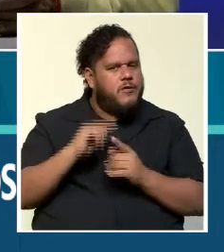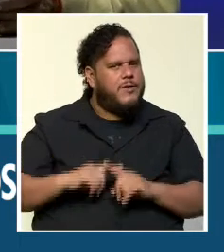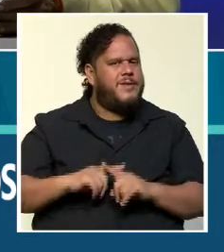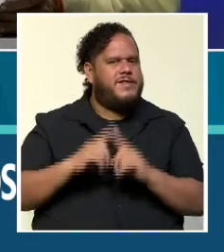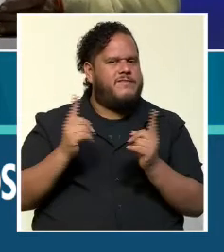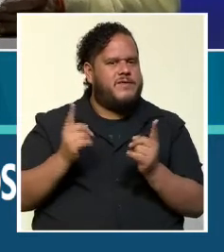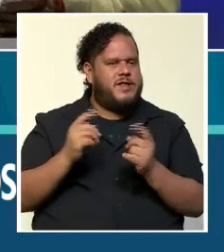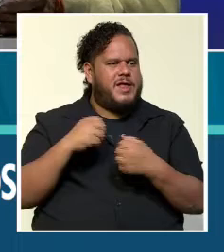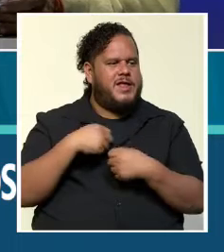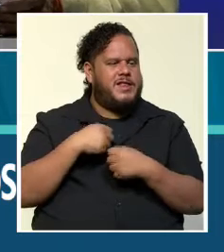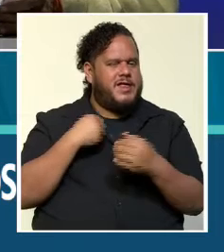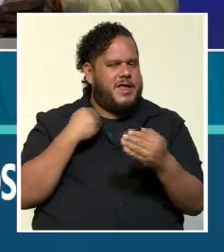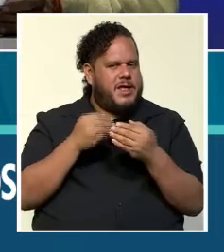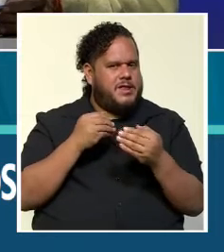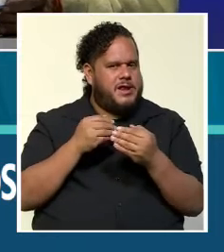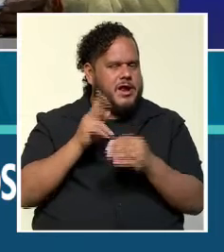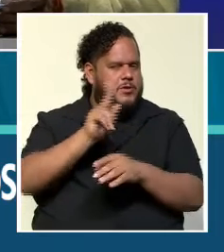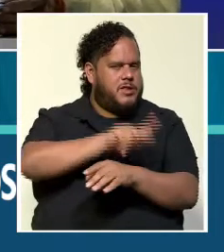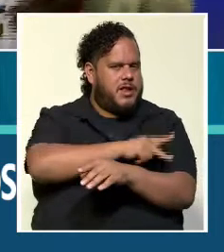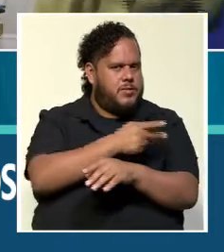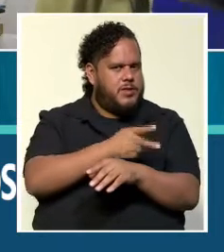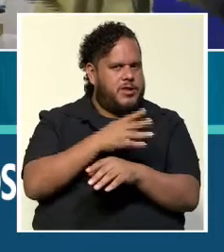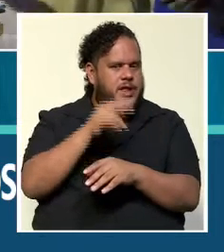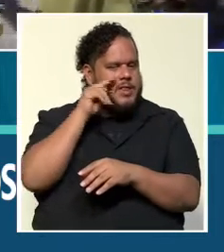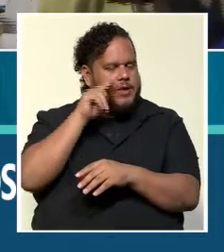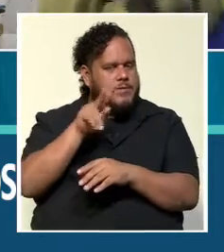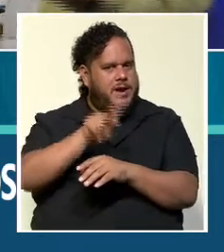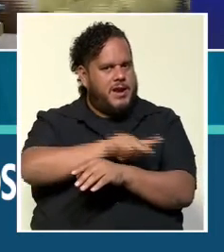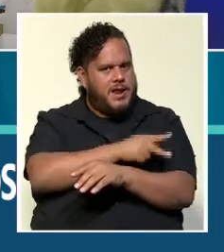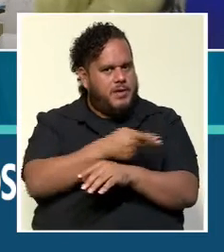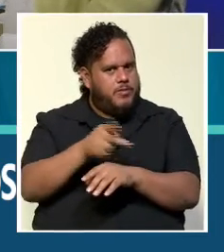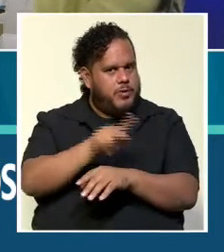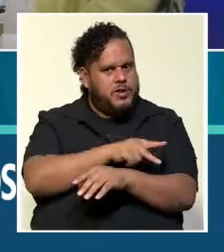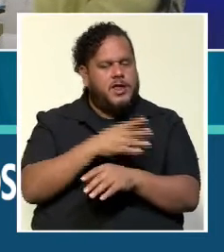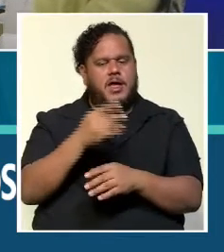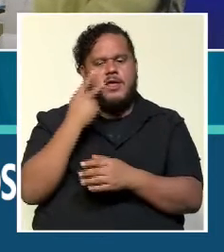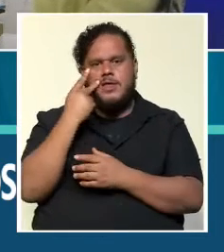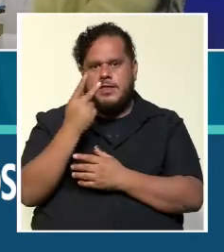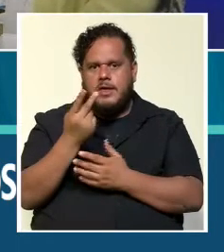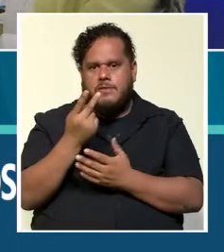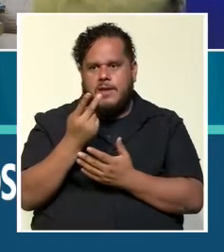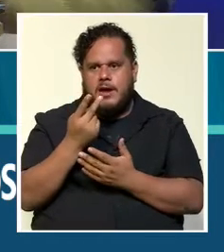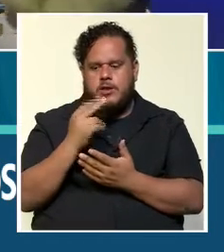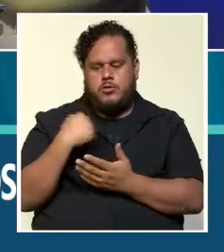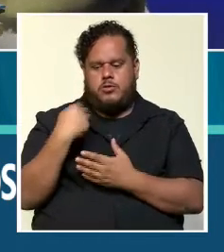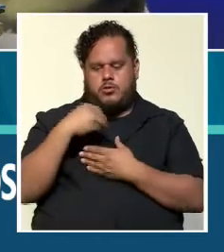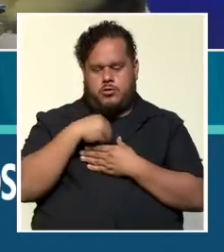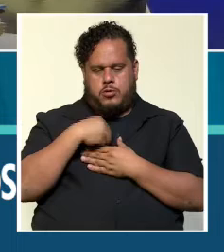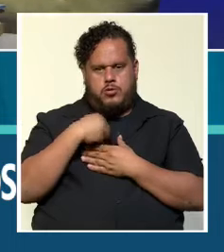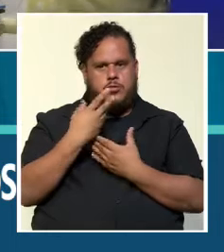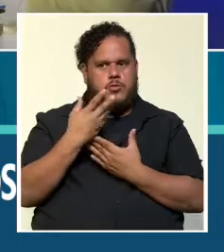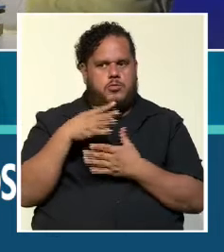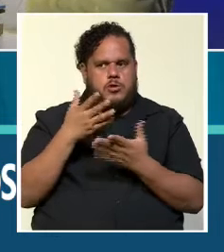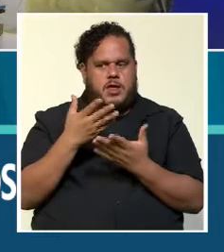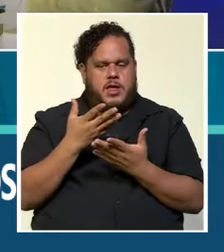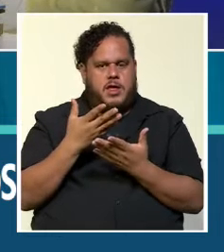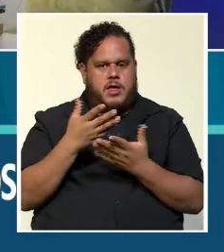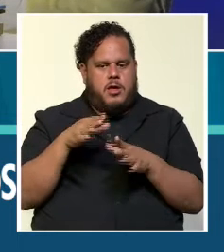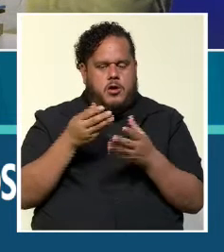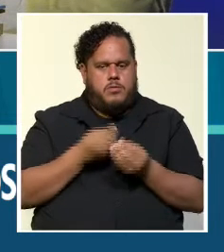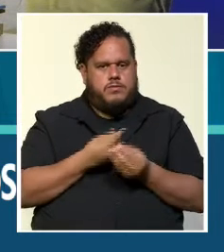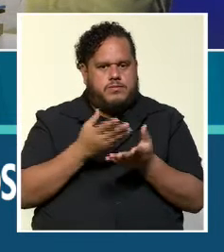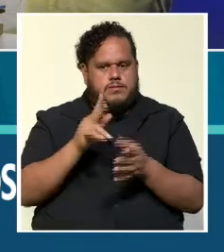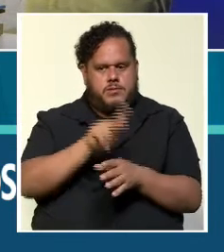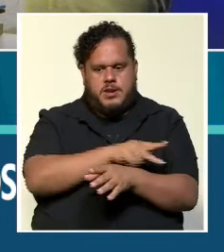distinta de acercarnos a la poesía, de ver la poesía y de vernos desde la poesía. Romper los cánones, te digo, es porque se había